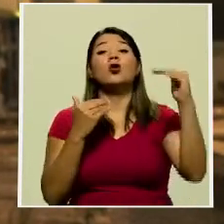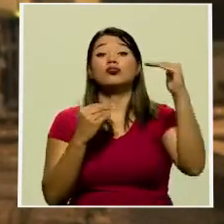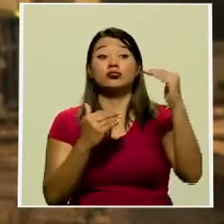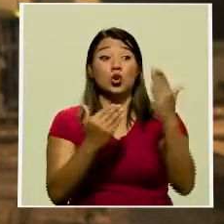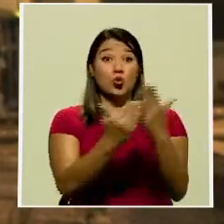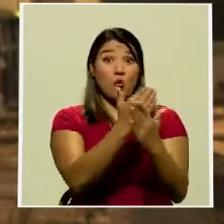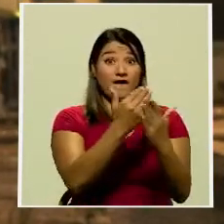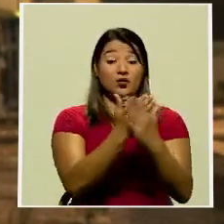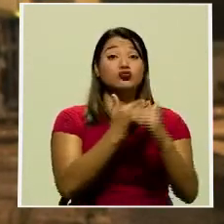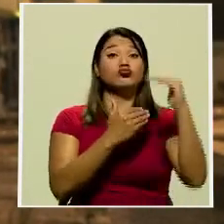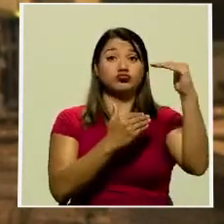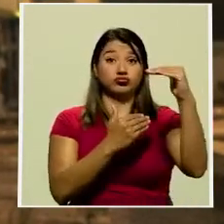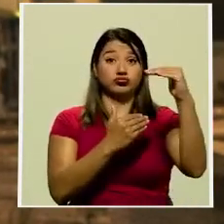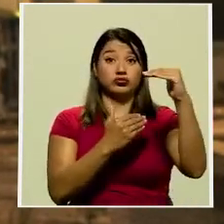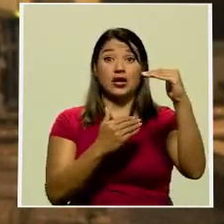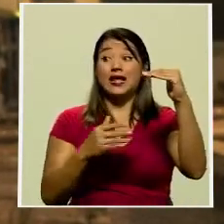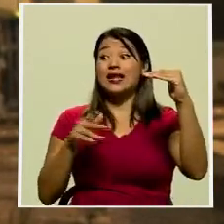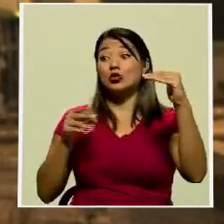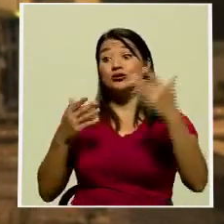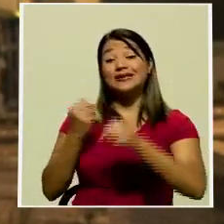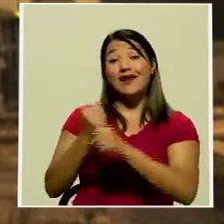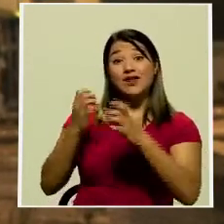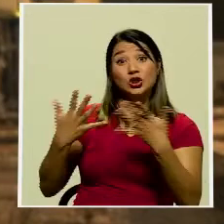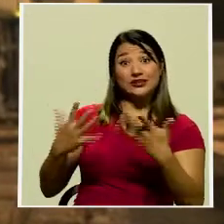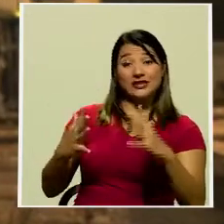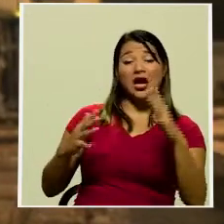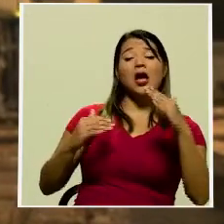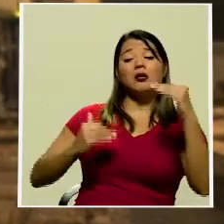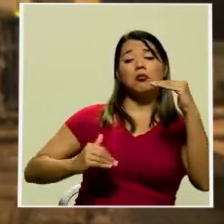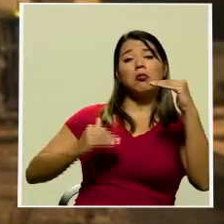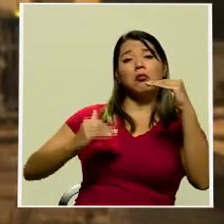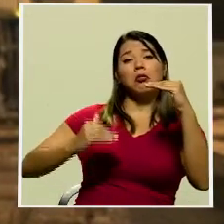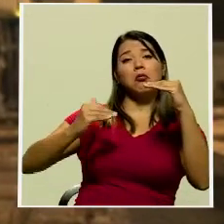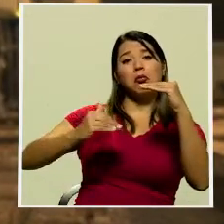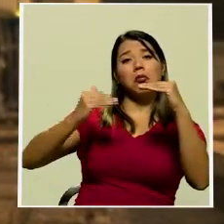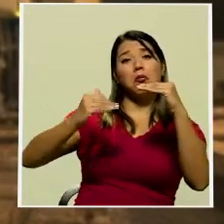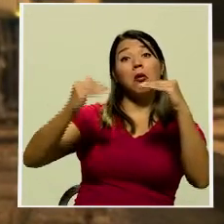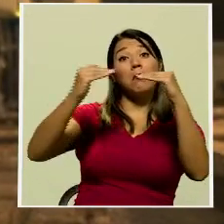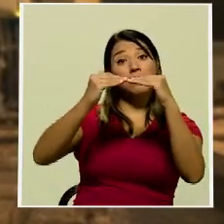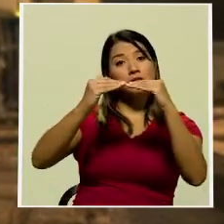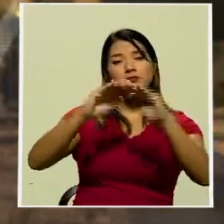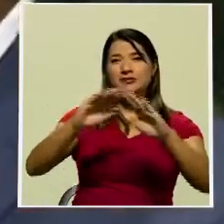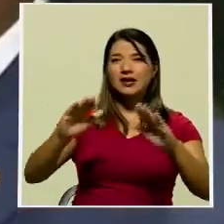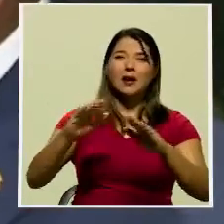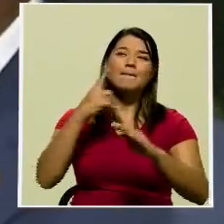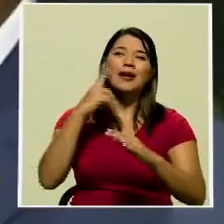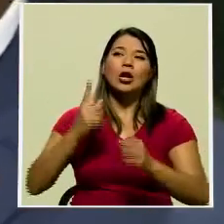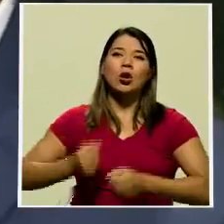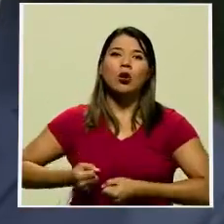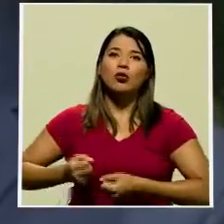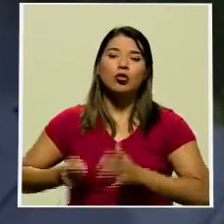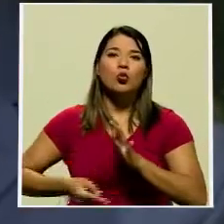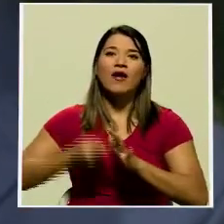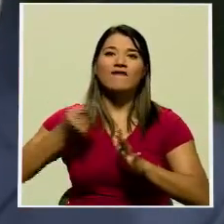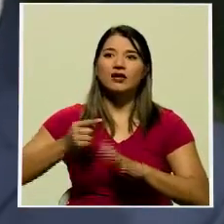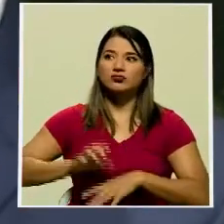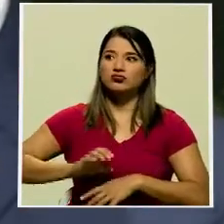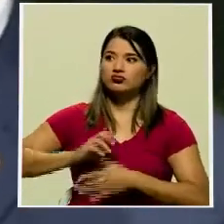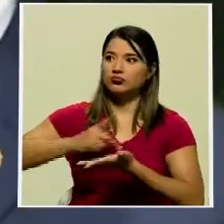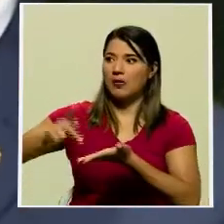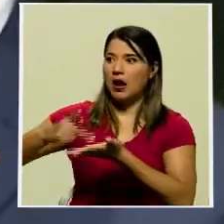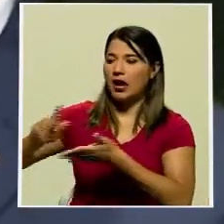¿qué pasa si usted gana más? Veamos lo que dice el legislador del PAC. Y el otro caso es aquel trabajador